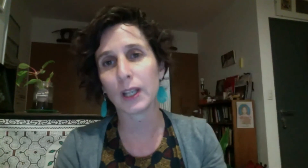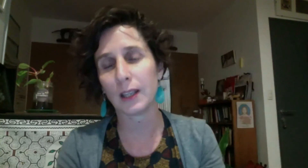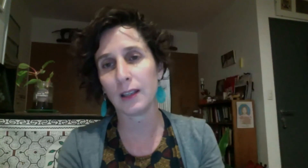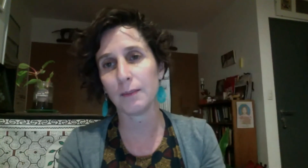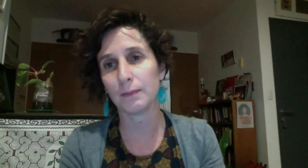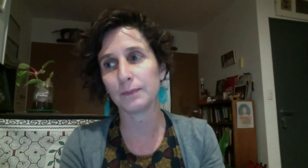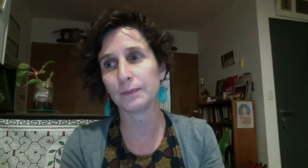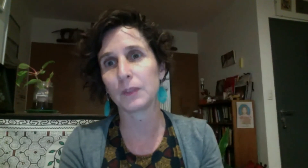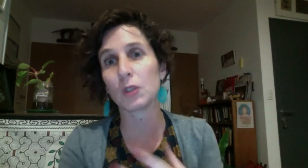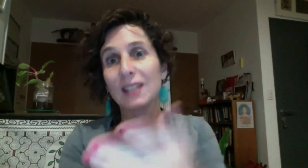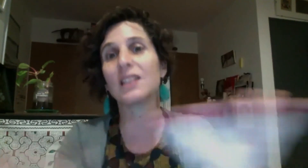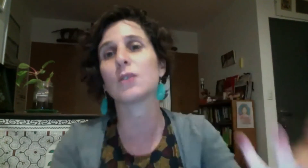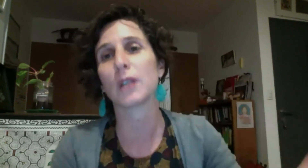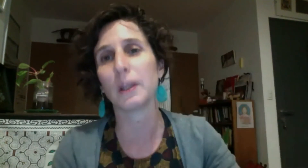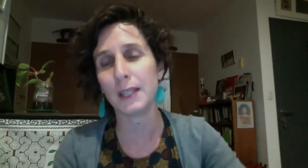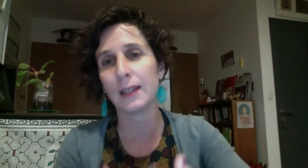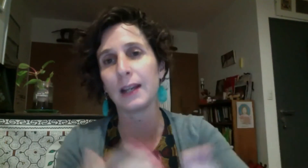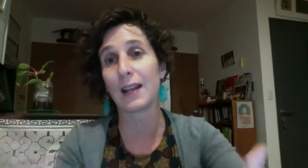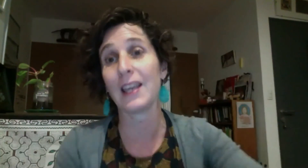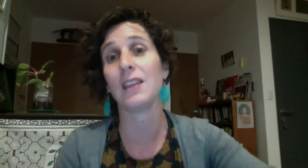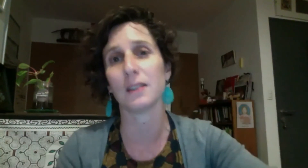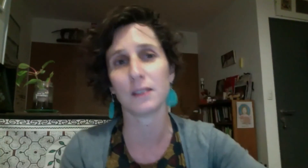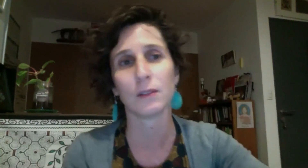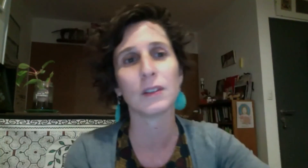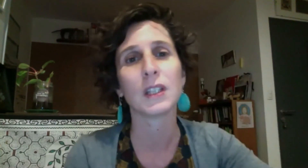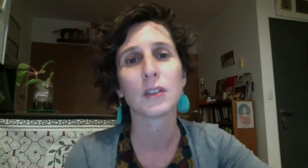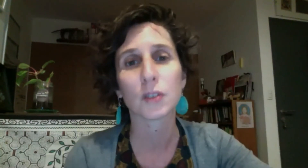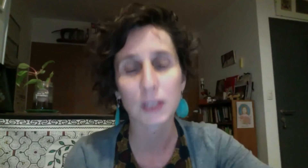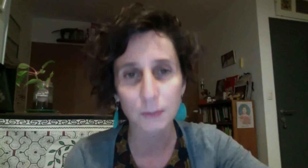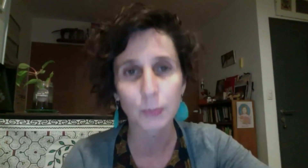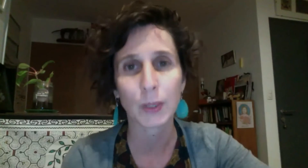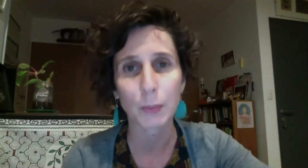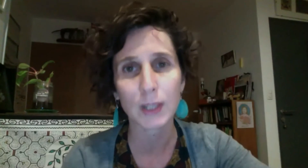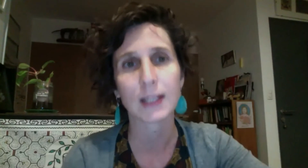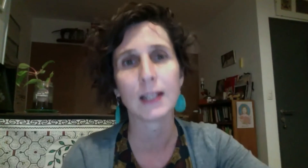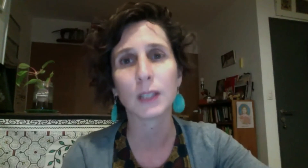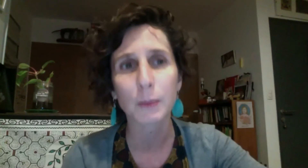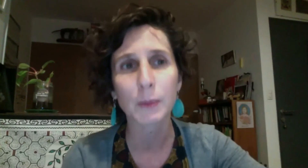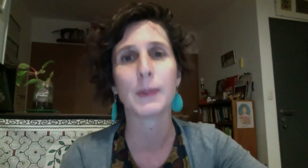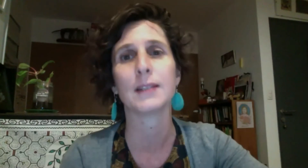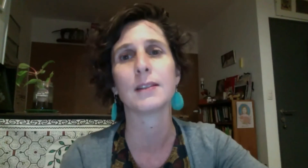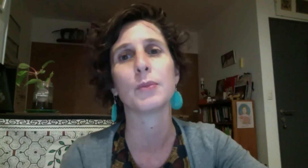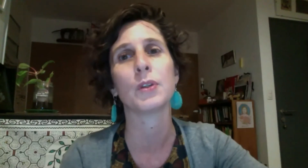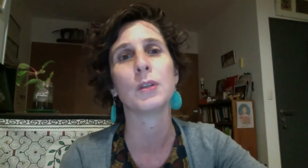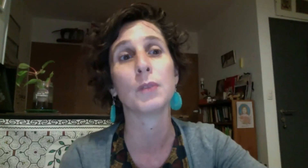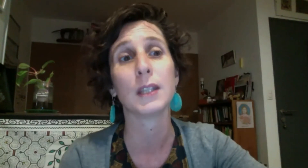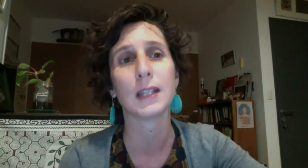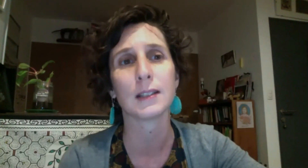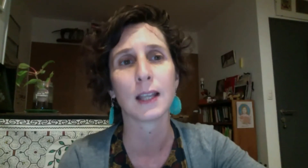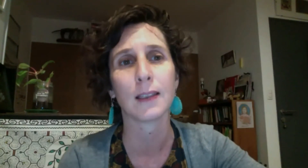por los accesos que brinda a ellas, ¿no? Entonces, por ese lado también me parece muy, muy interesante.